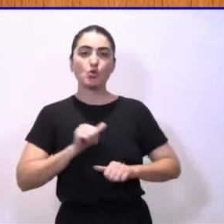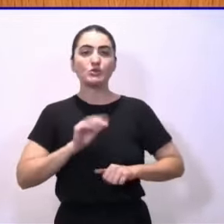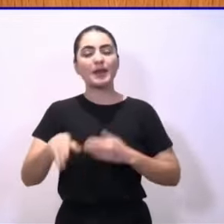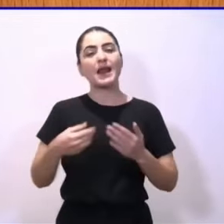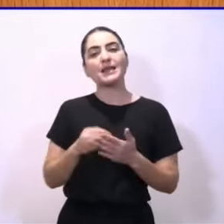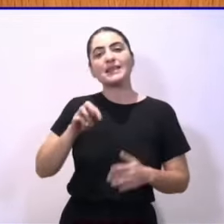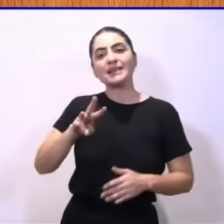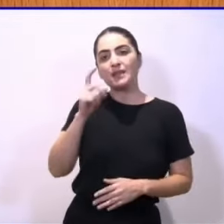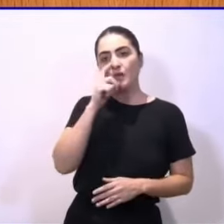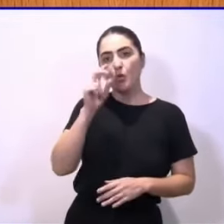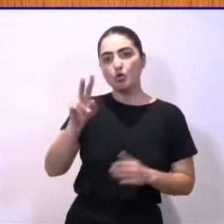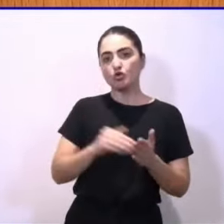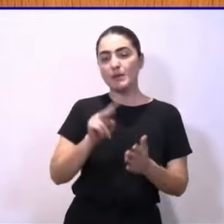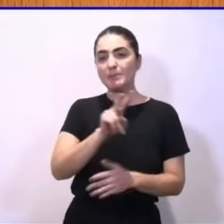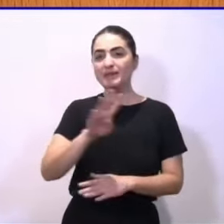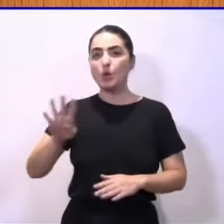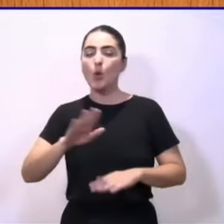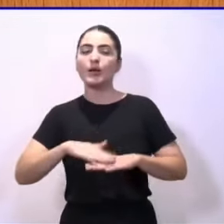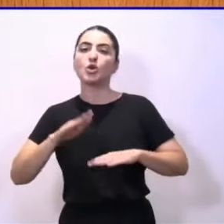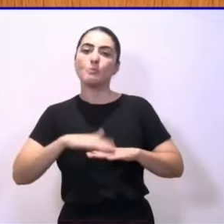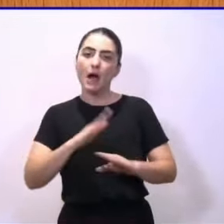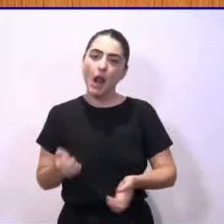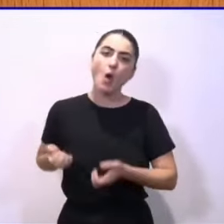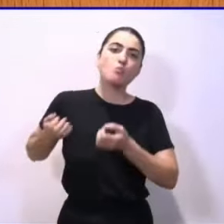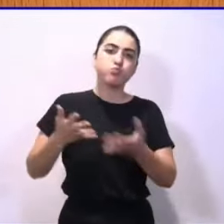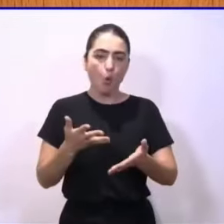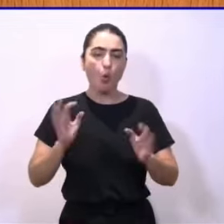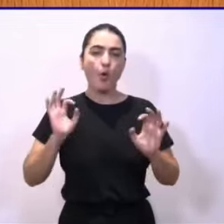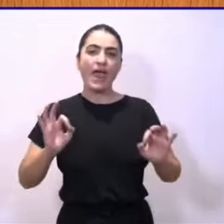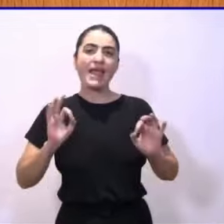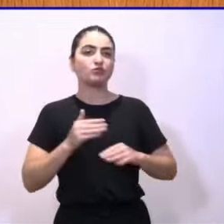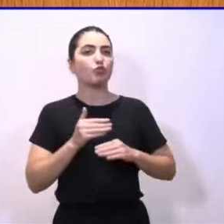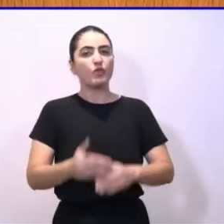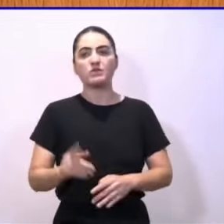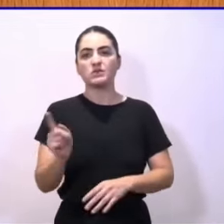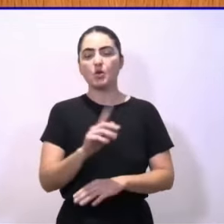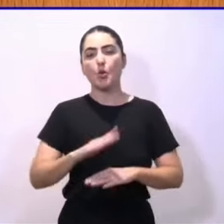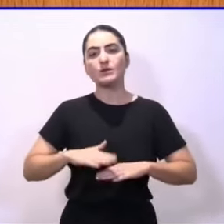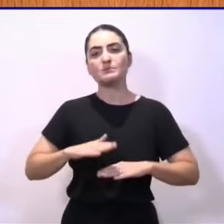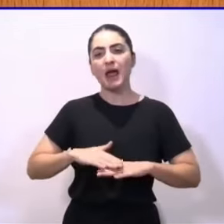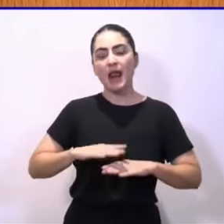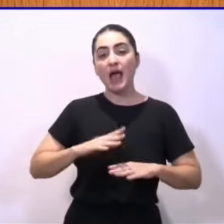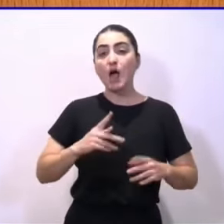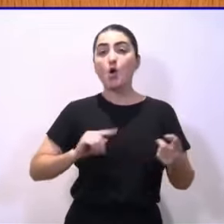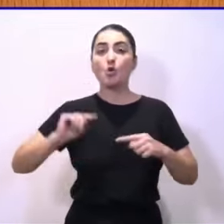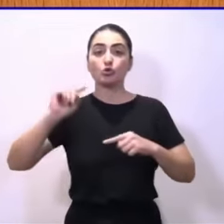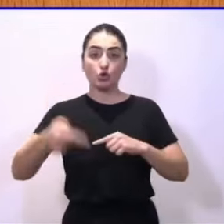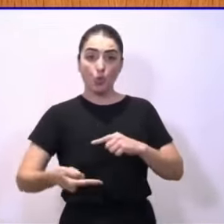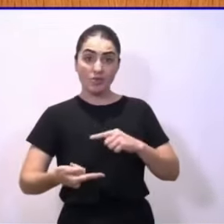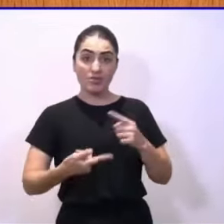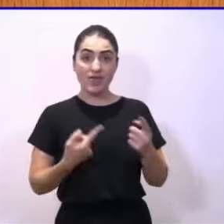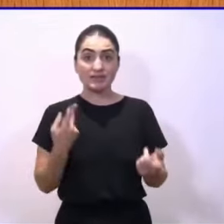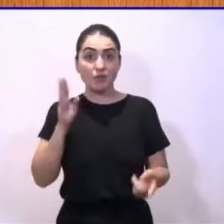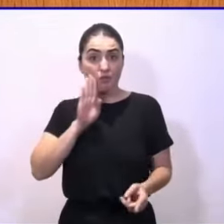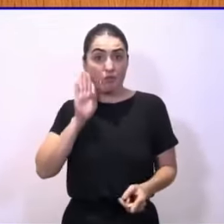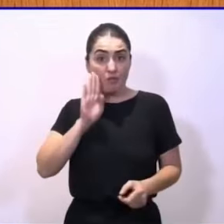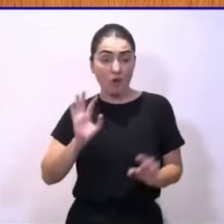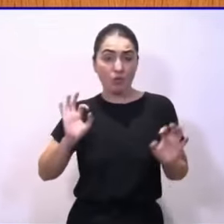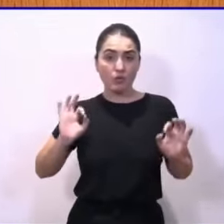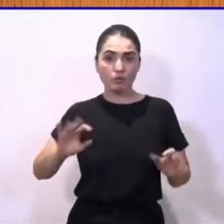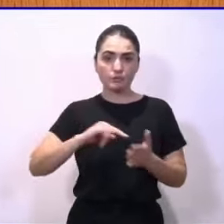del 2024 para que también vuelva a ser declarada como que no es suficiente para paliar las consecuencias del fraude en